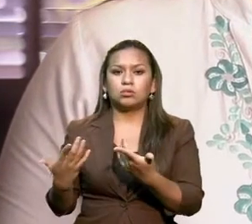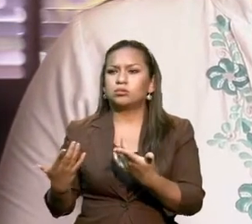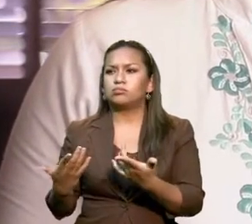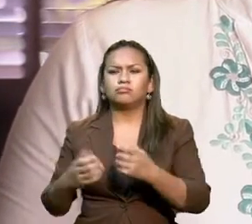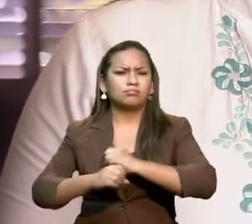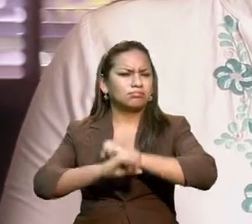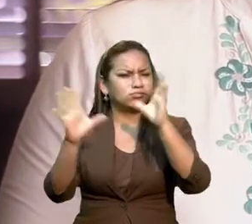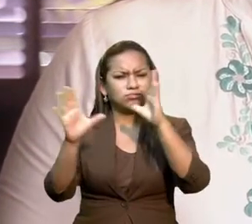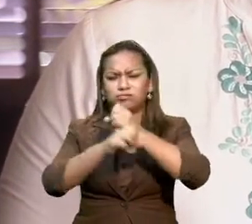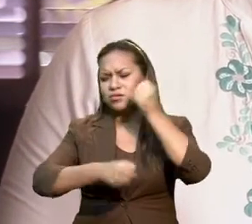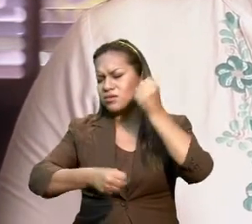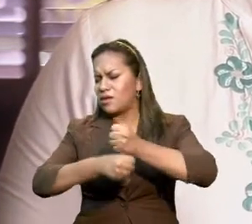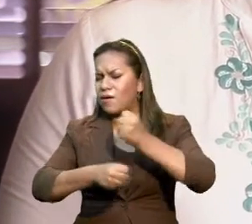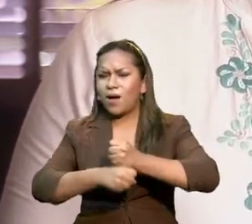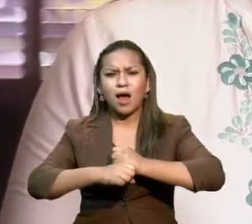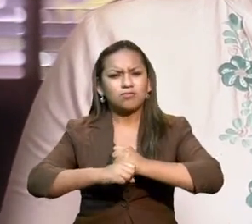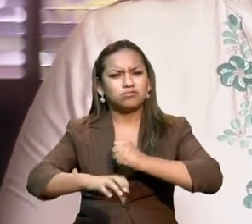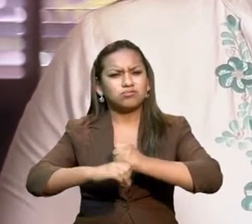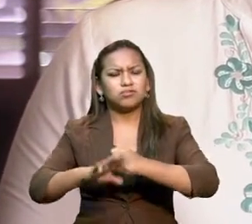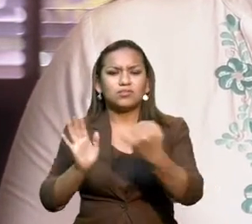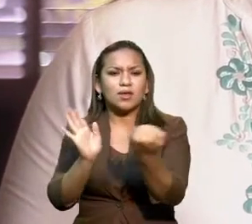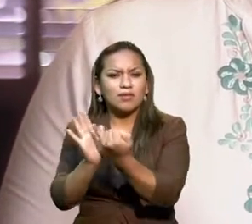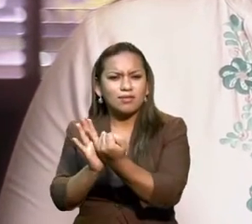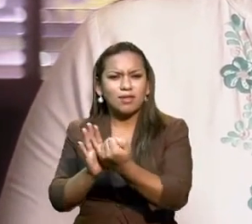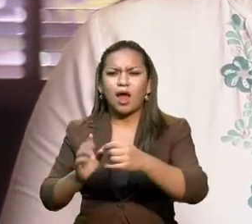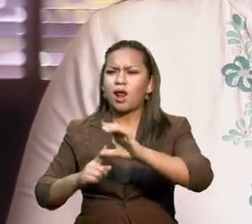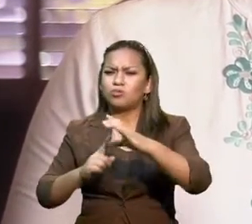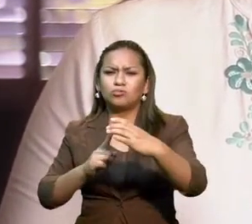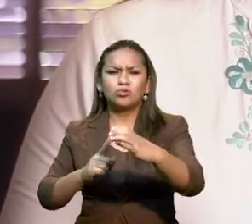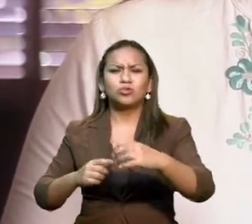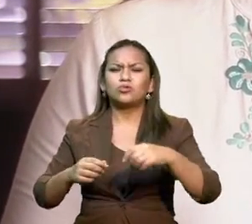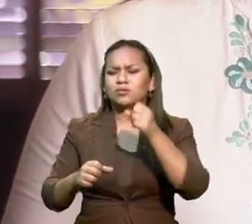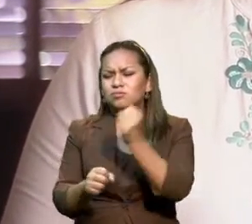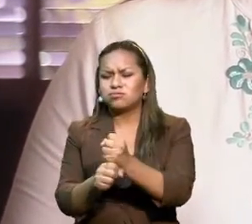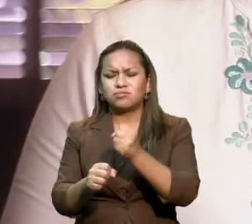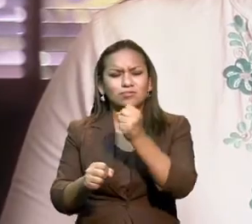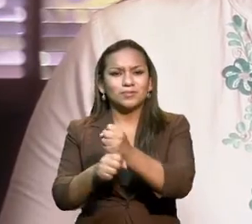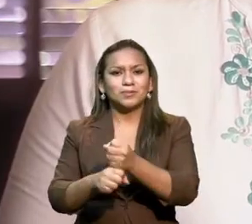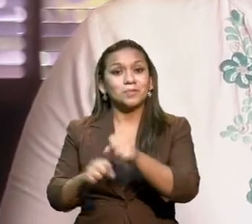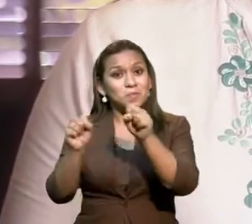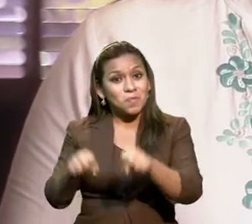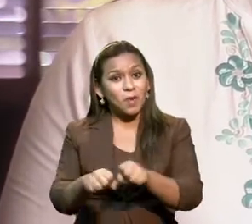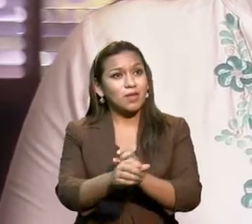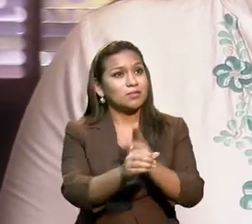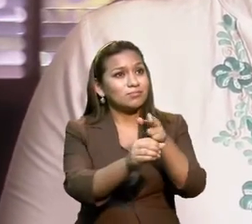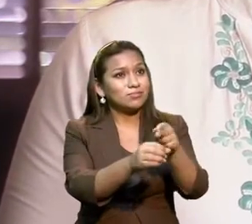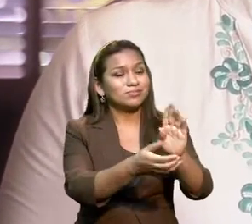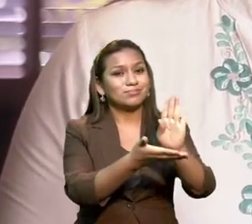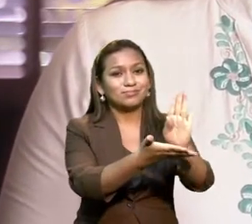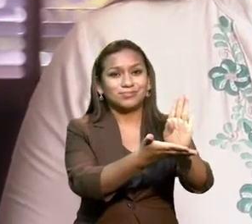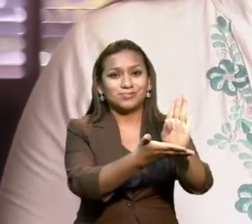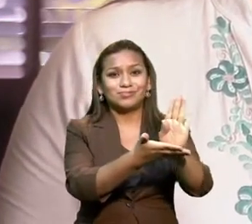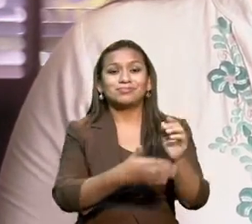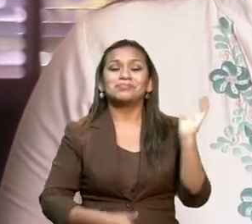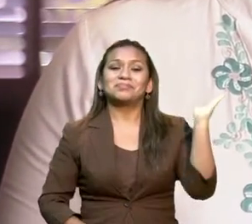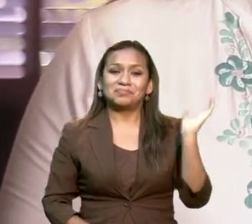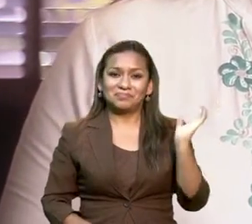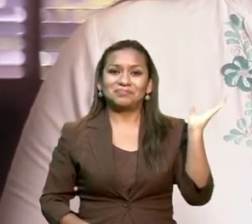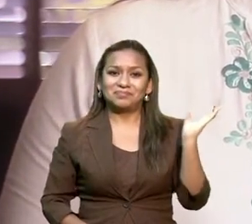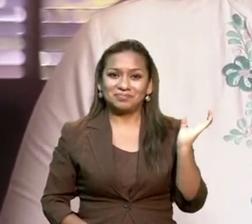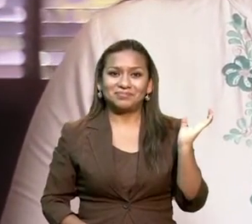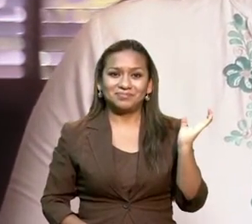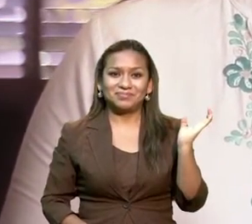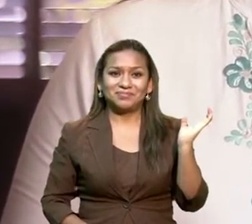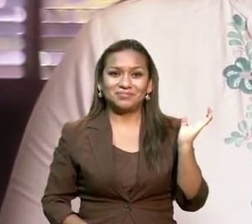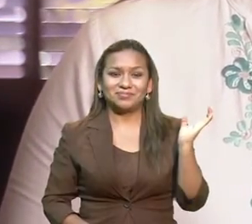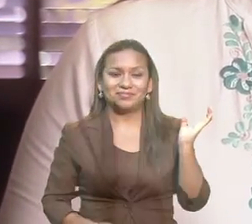aquellos que han entregado su vida por nuestro orgullo nacional y nuestras identidades culturales puedan tener una garantía de dignidad a